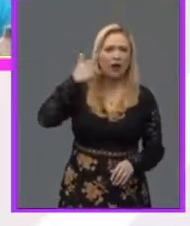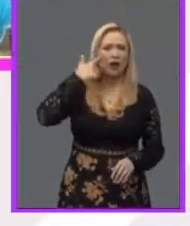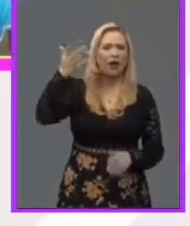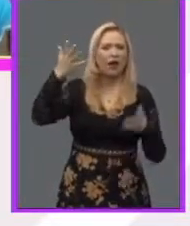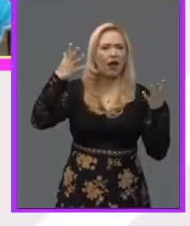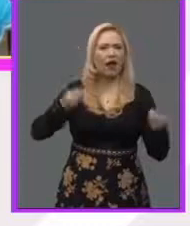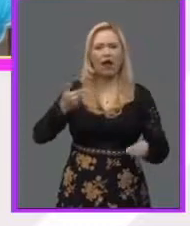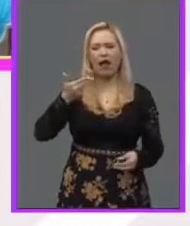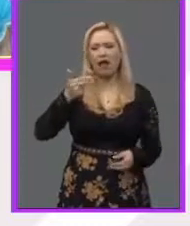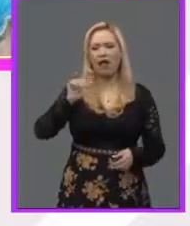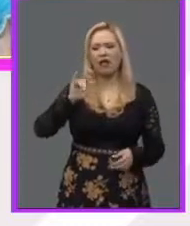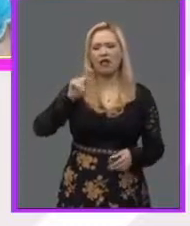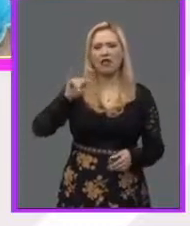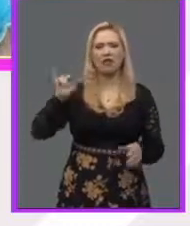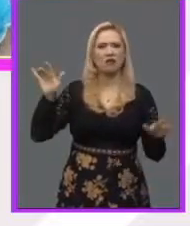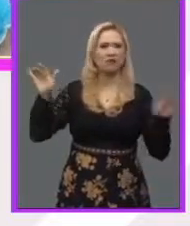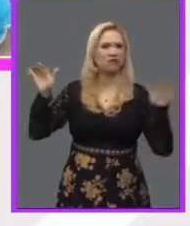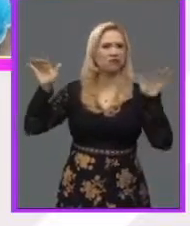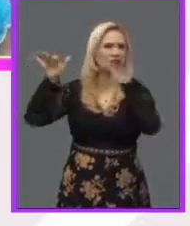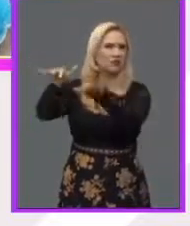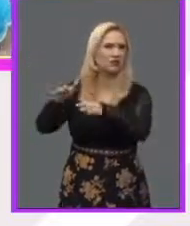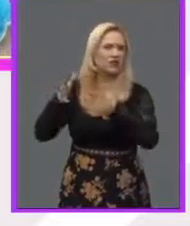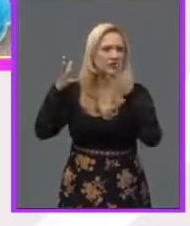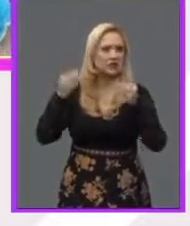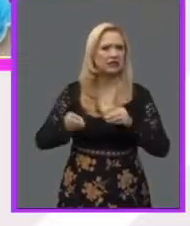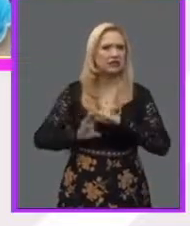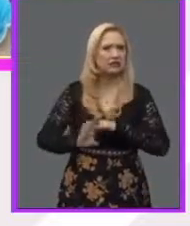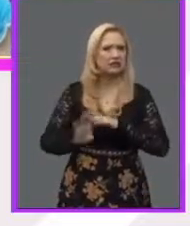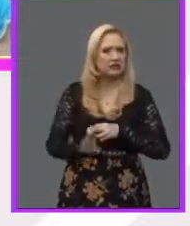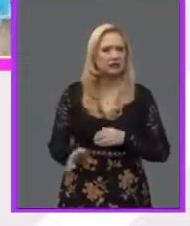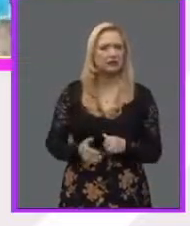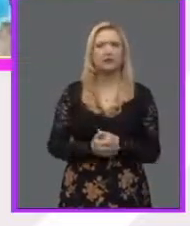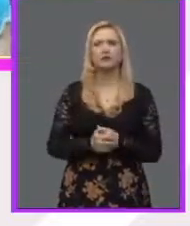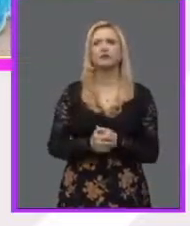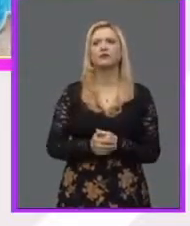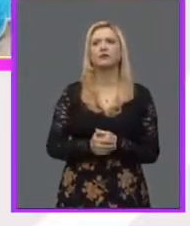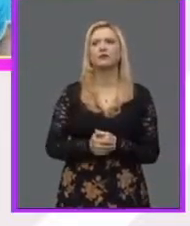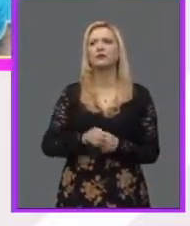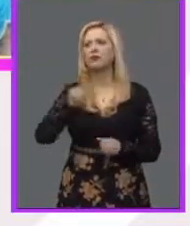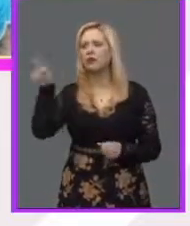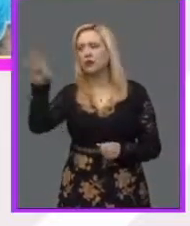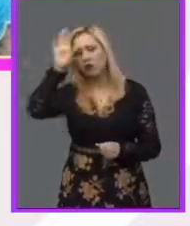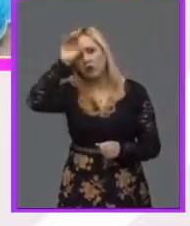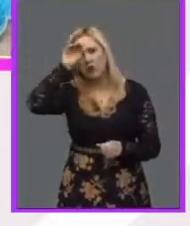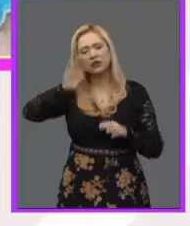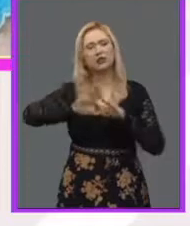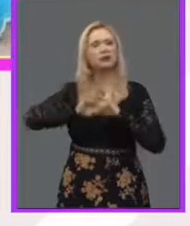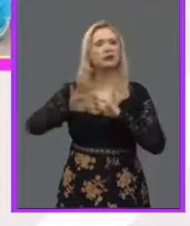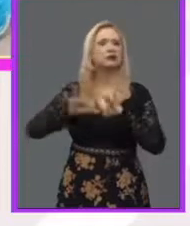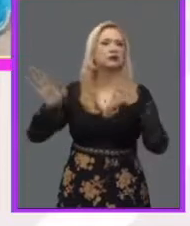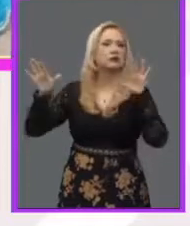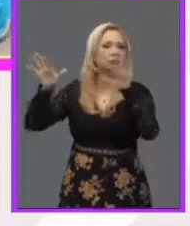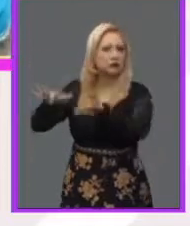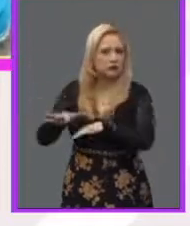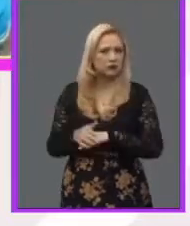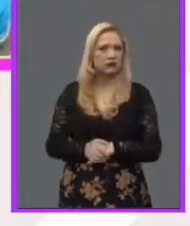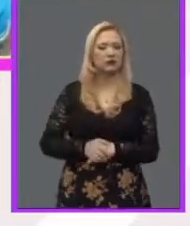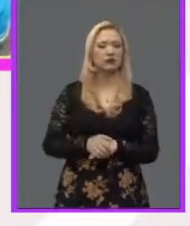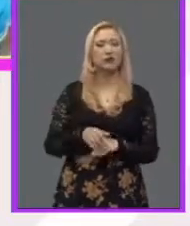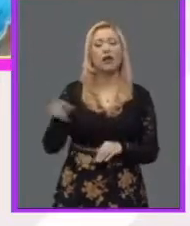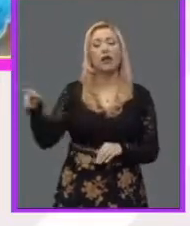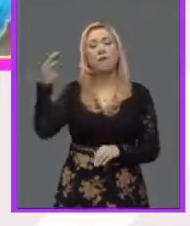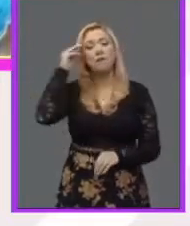personas haitianas. No es de extrañarse que hayan tantos asentamientos de inmigrantes en Monterrey, que en Mérida los